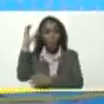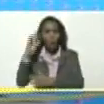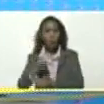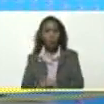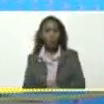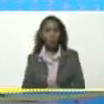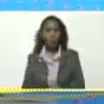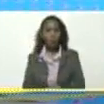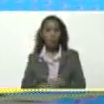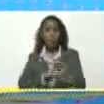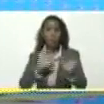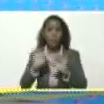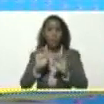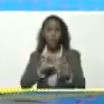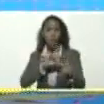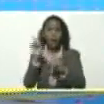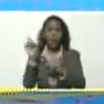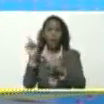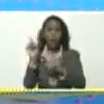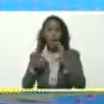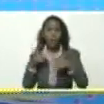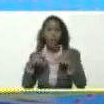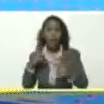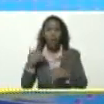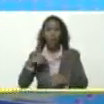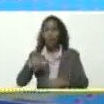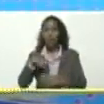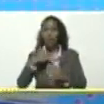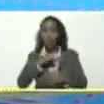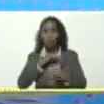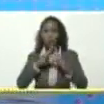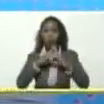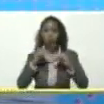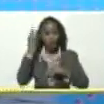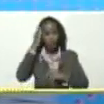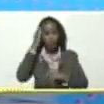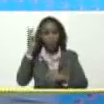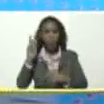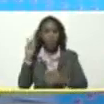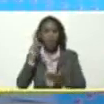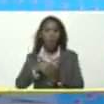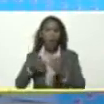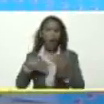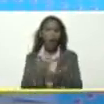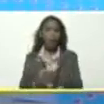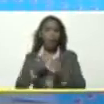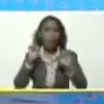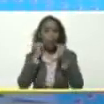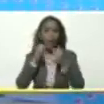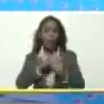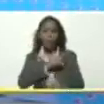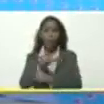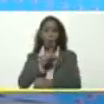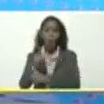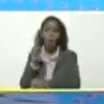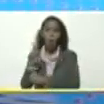a preparar esto. Lo sabemos todo. Llegó hasta Bogotá y dio las